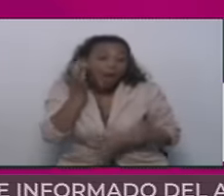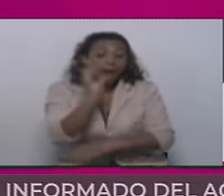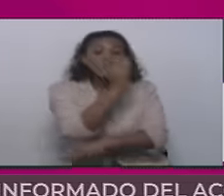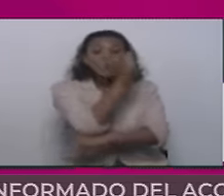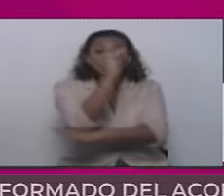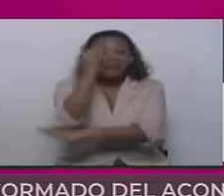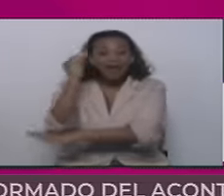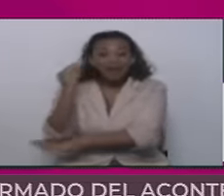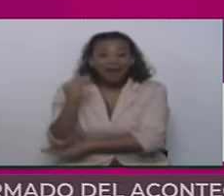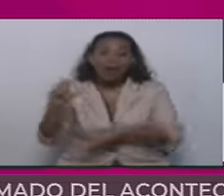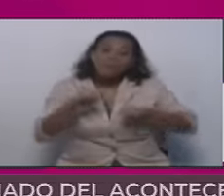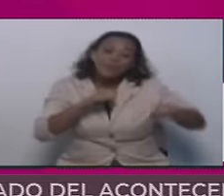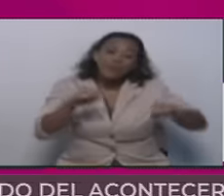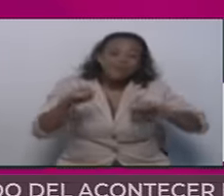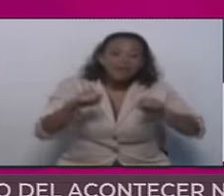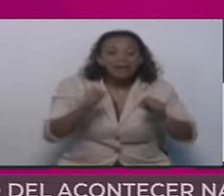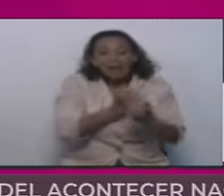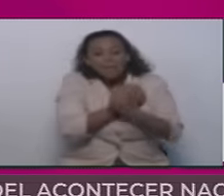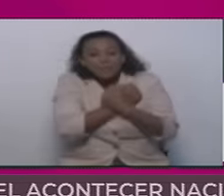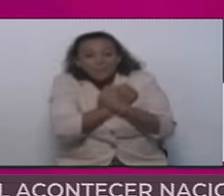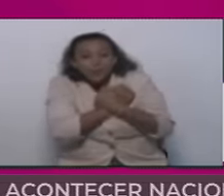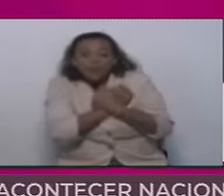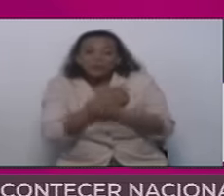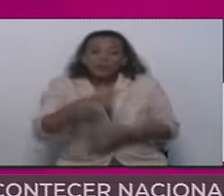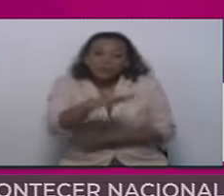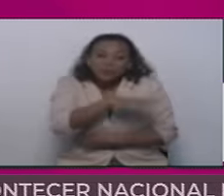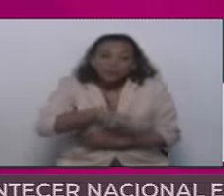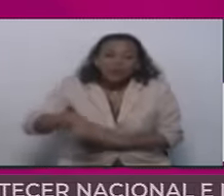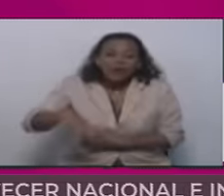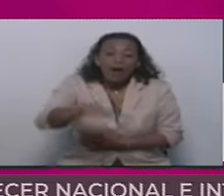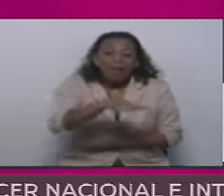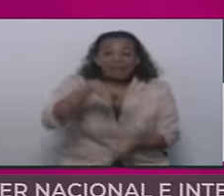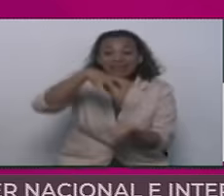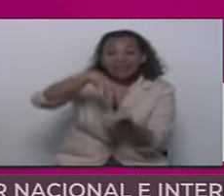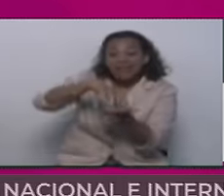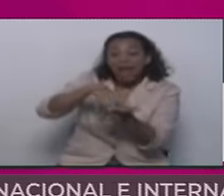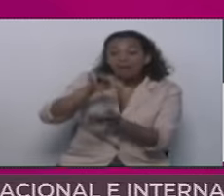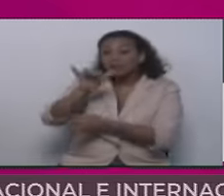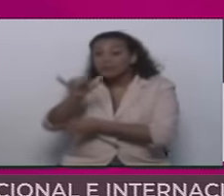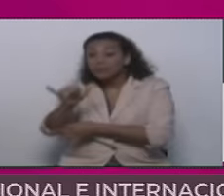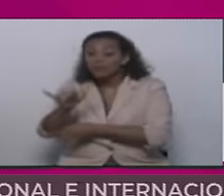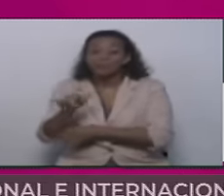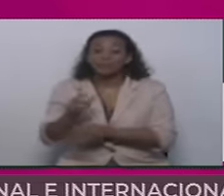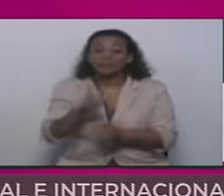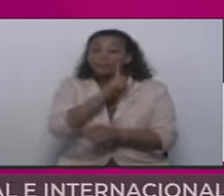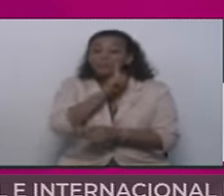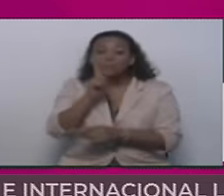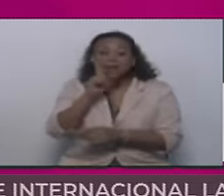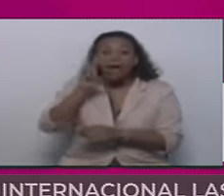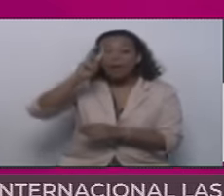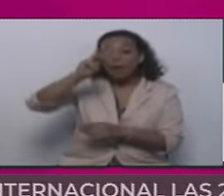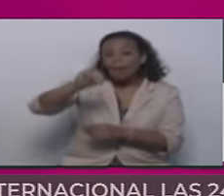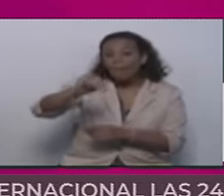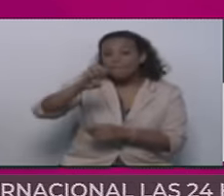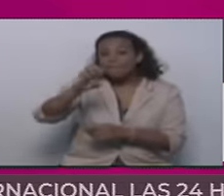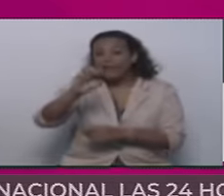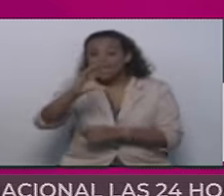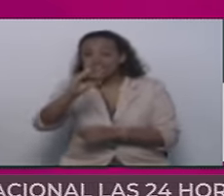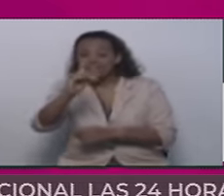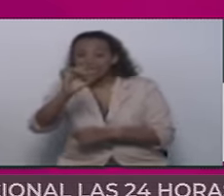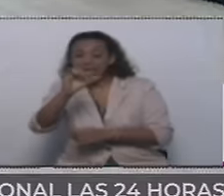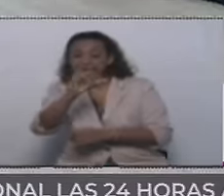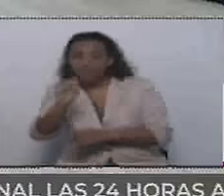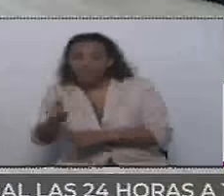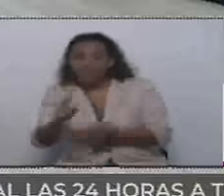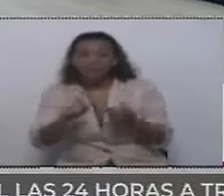movimiento Muñequero Amoroso de Venezuela, Clairet Sucre, Mercedes Hermoso, Santa